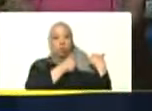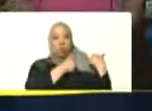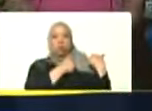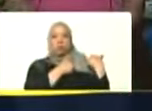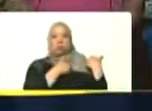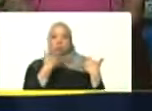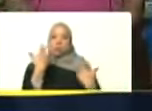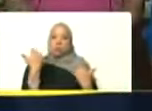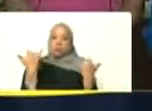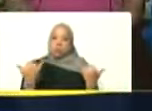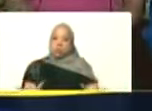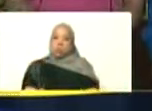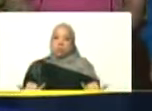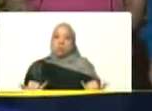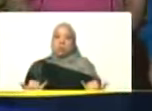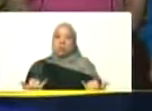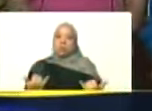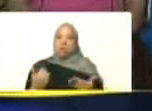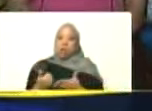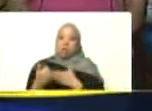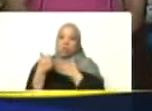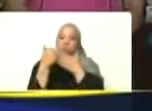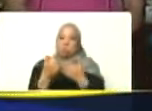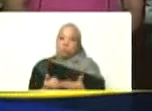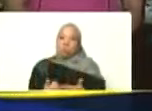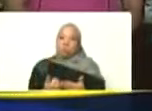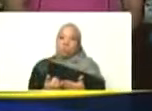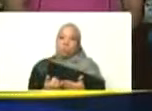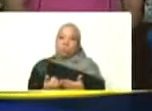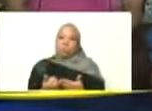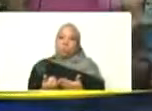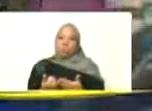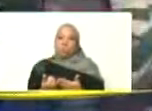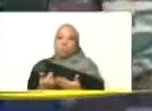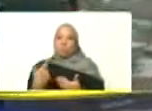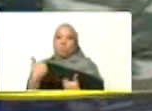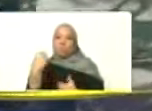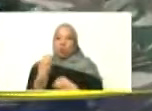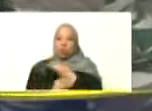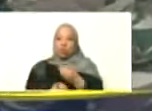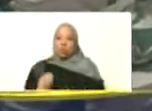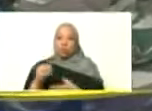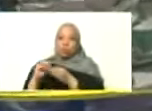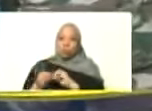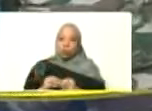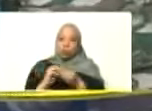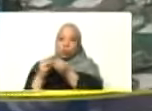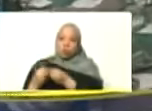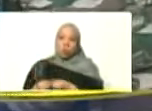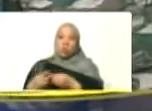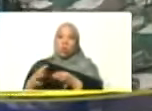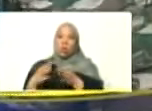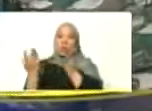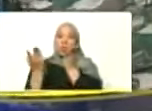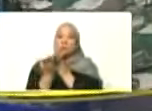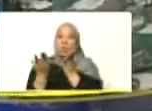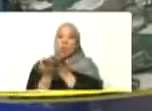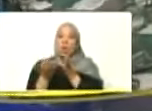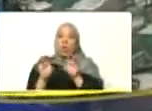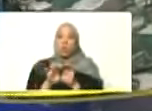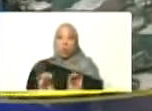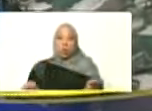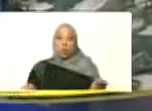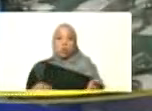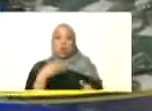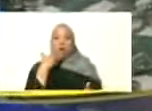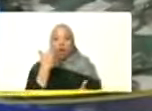está dando y brindando para el arreglo y rehabilitación de nuestras unidades educativas.